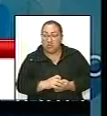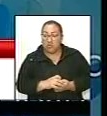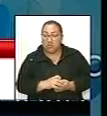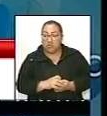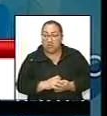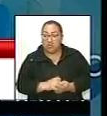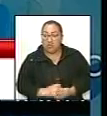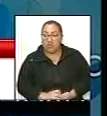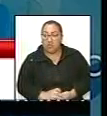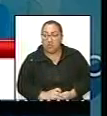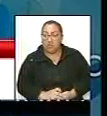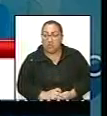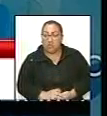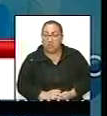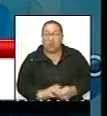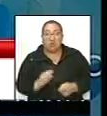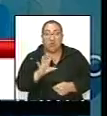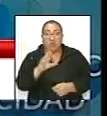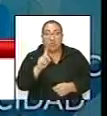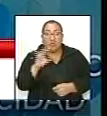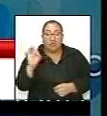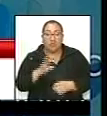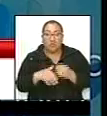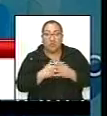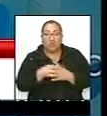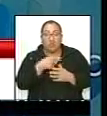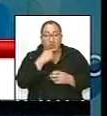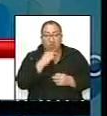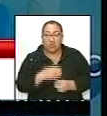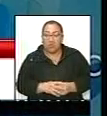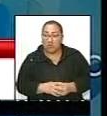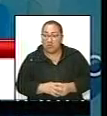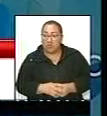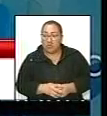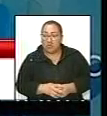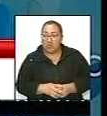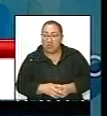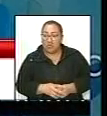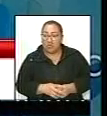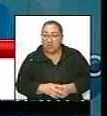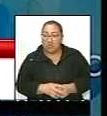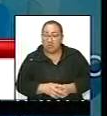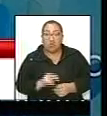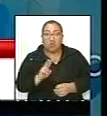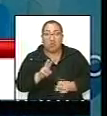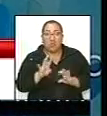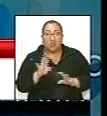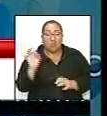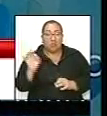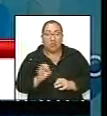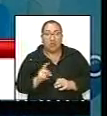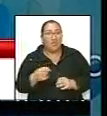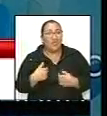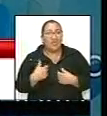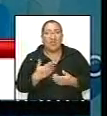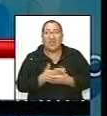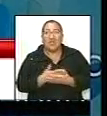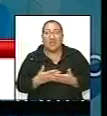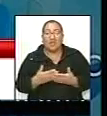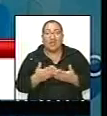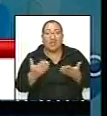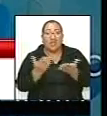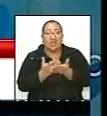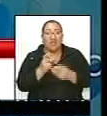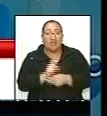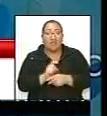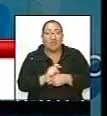Pero de ese 51% que son mujeres, el 29% no tiene ningún tipo de